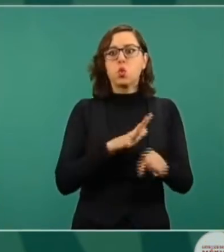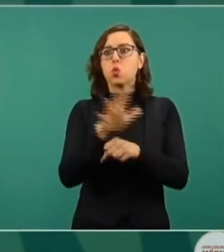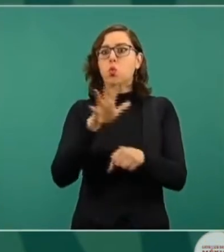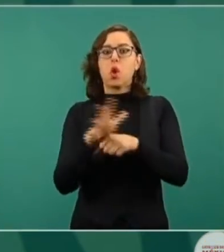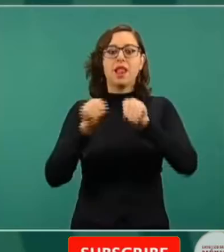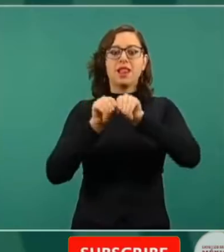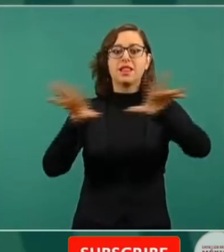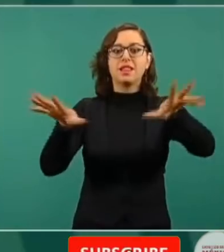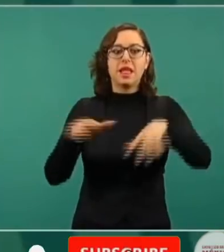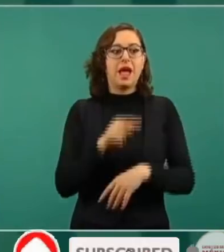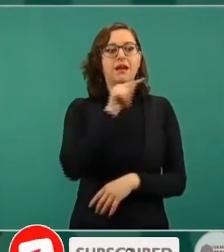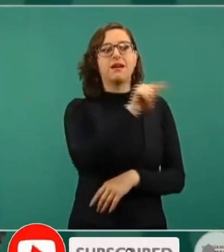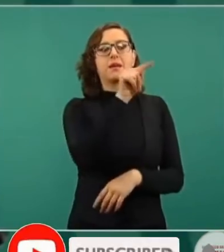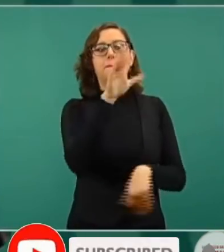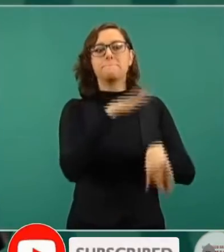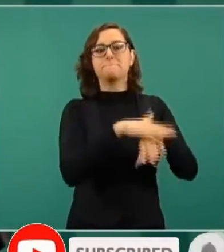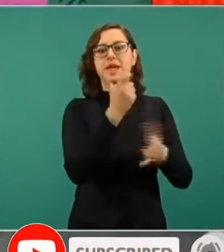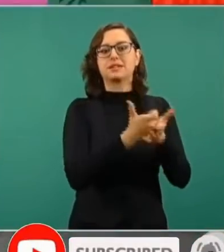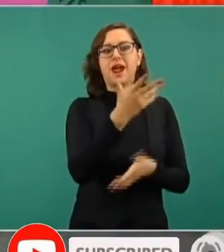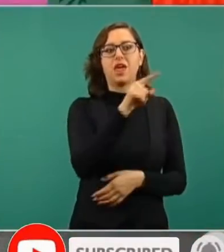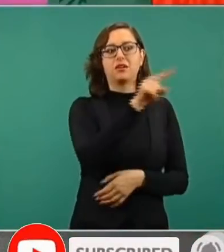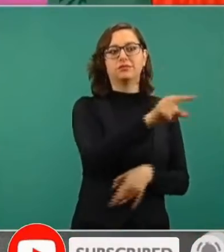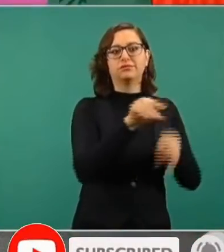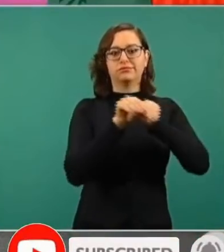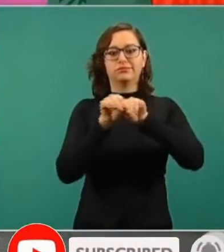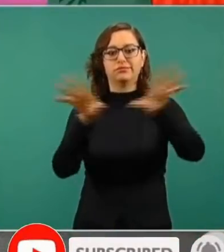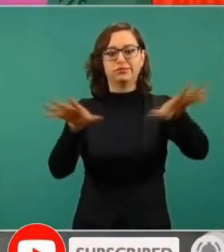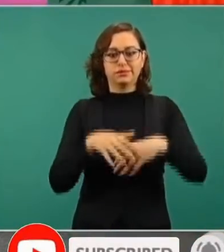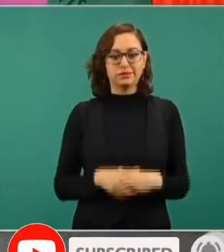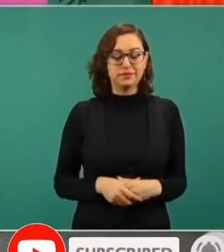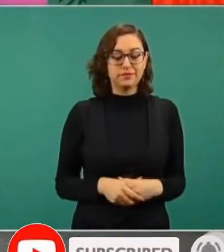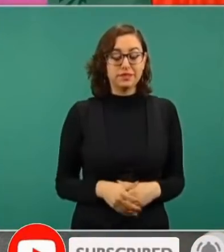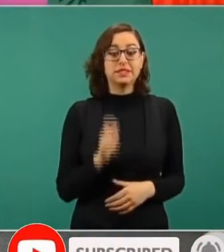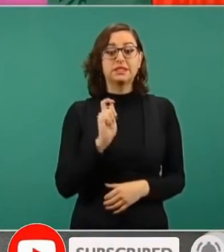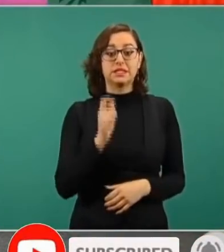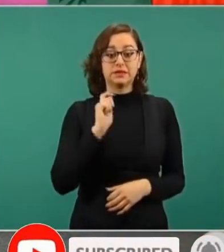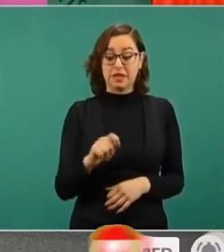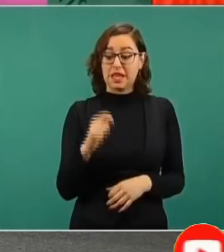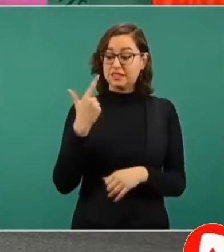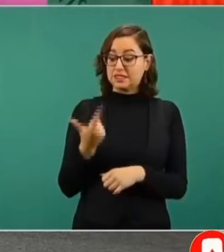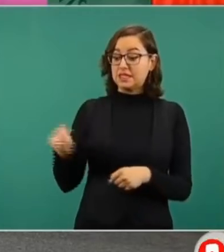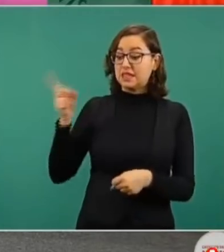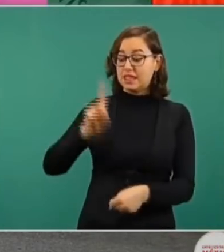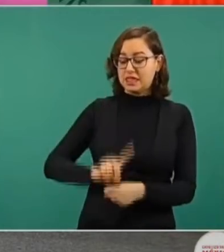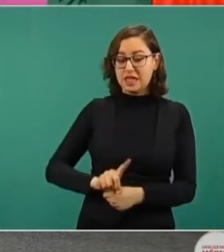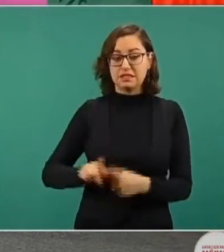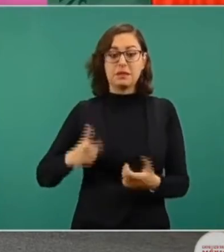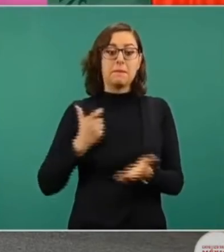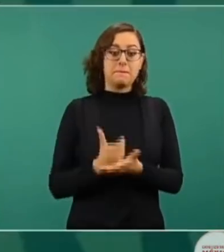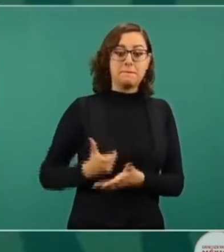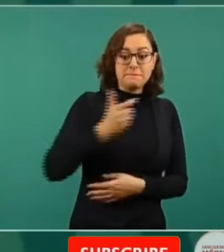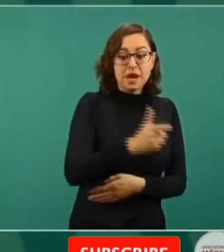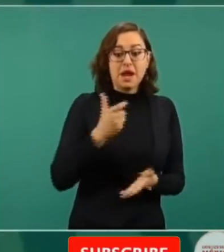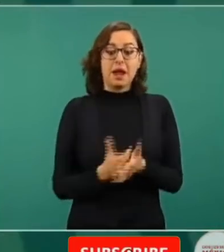Cada 7 días se liquida a las centrales, se les paga a las centrales participantes y